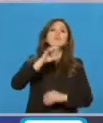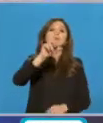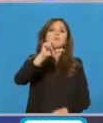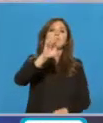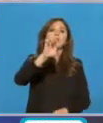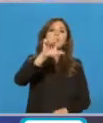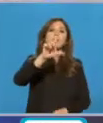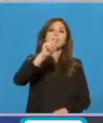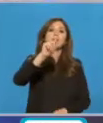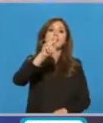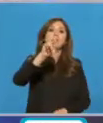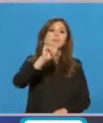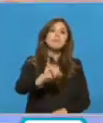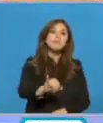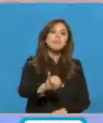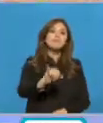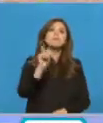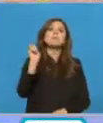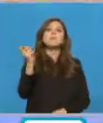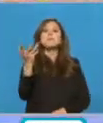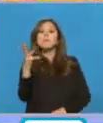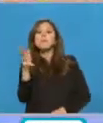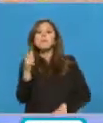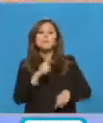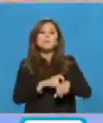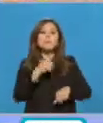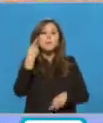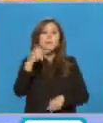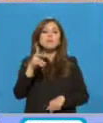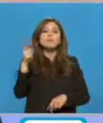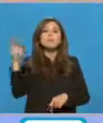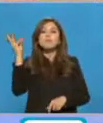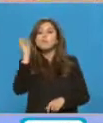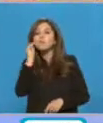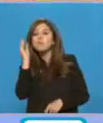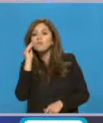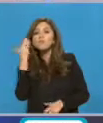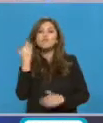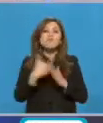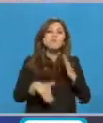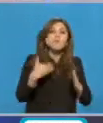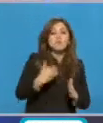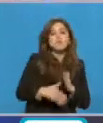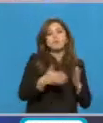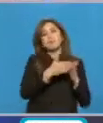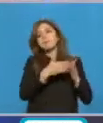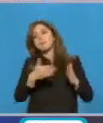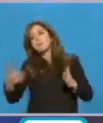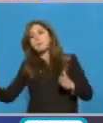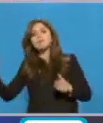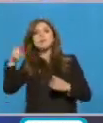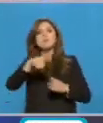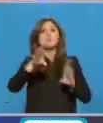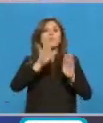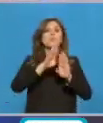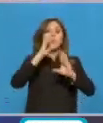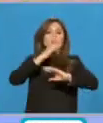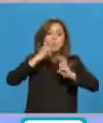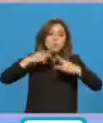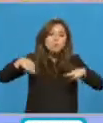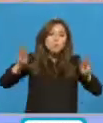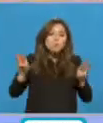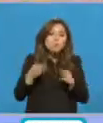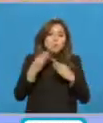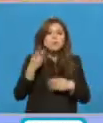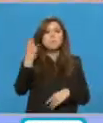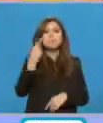cerró. Tri cerró ya a esa hora porque hubo fallas técnicas. Hubo fallas técnicas a lo largo de todo el Pues festival, sí. pero ya en ese